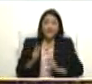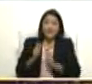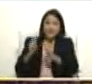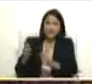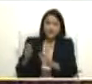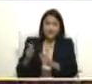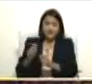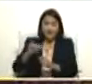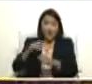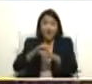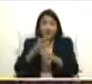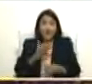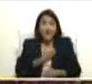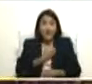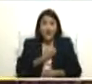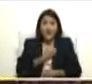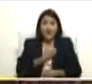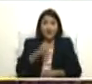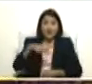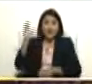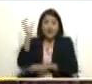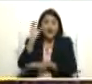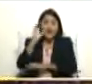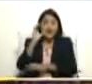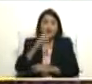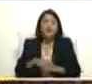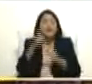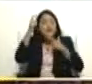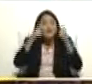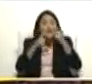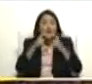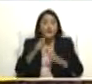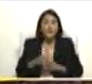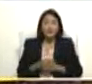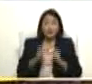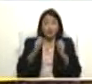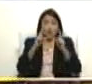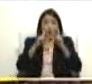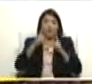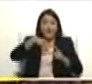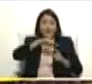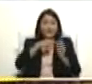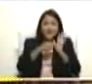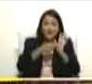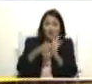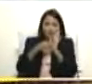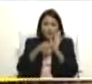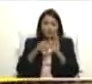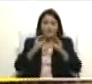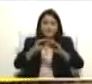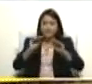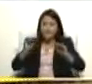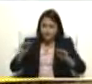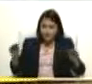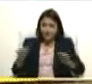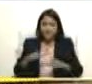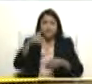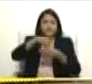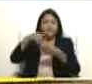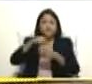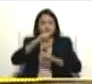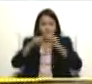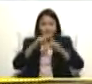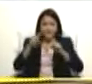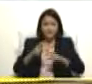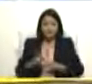Jorge Rodríguez como alcalde de la capital, el comandante Chávez nos sorprendió a todos cuando convocó a referéndum